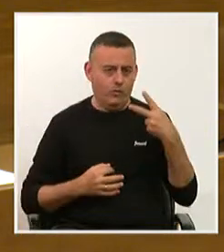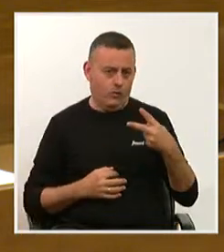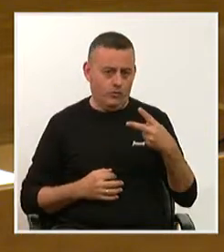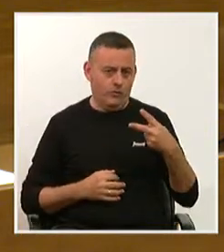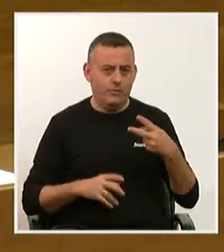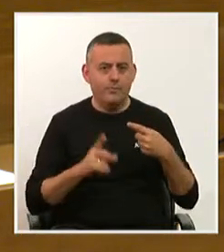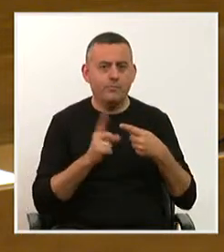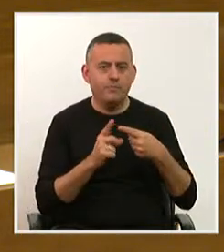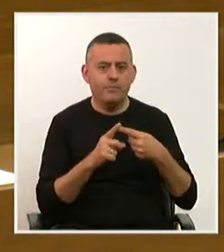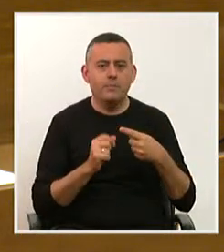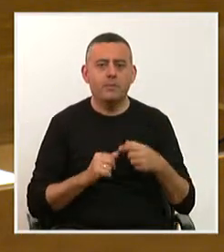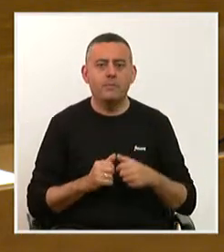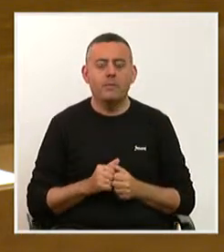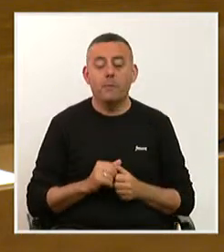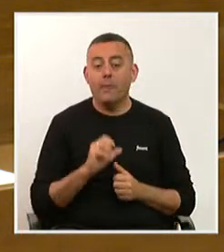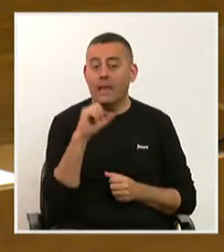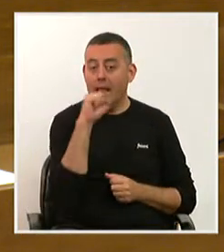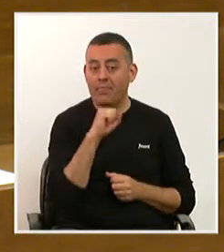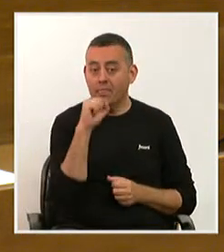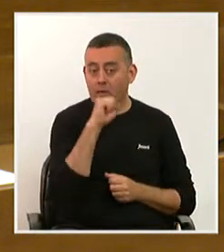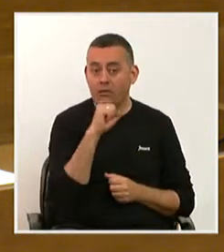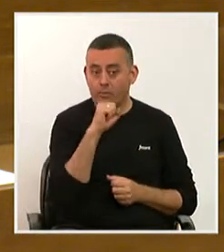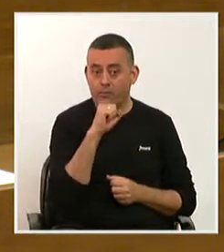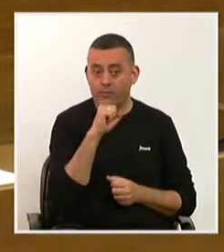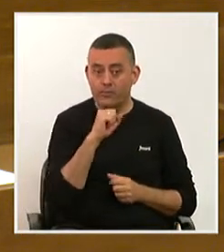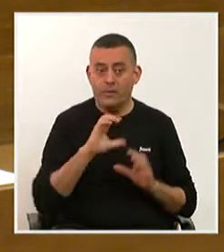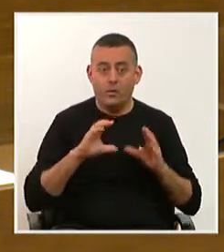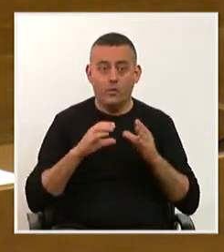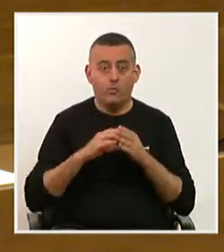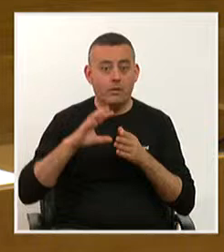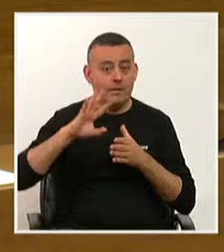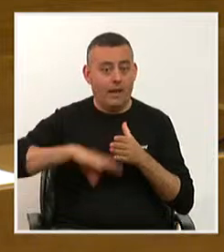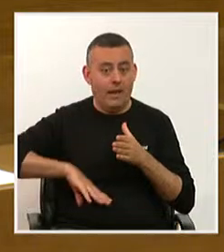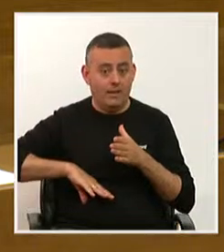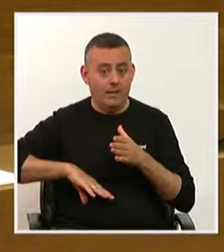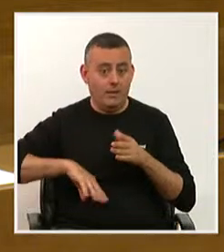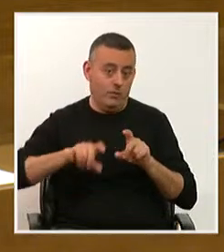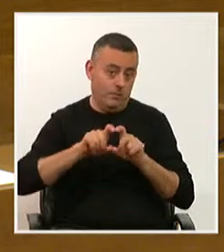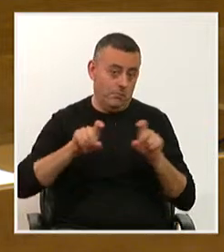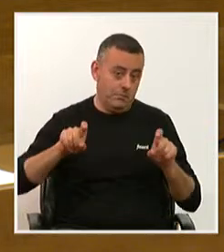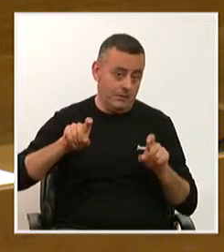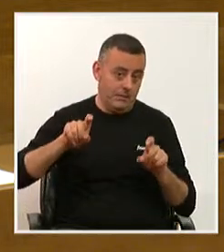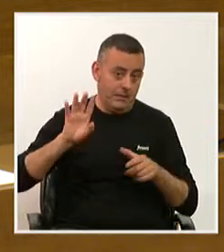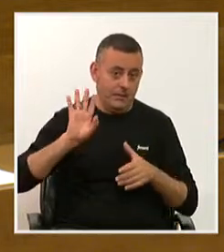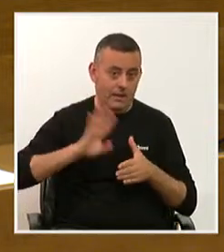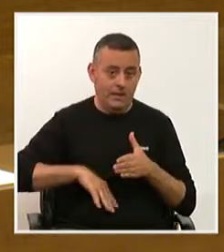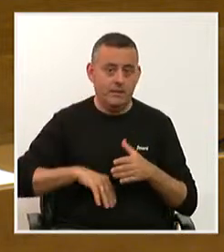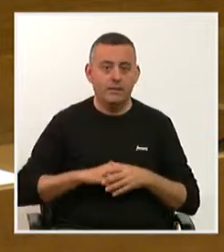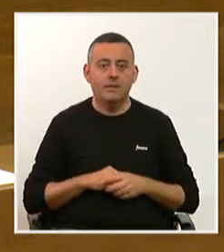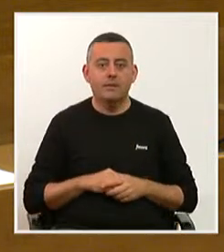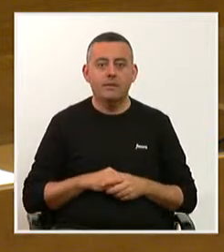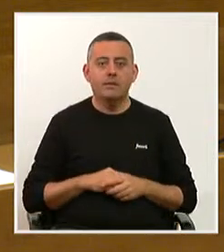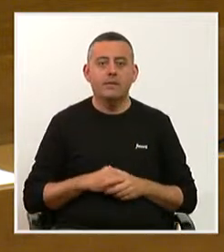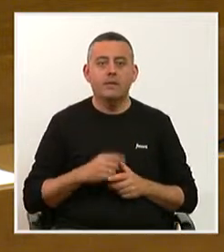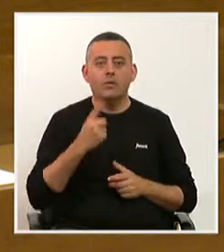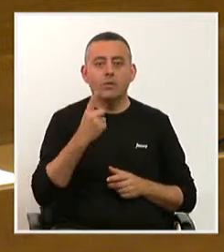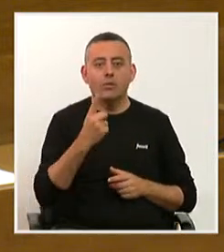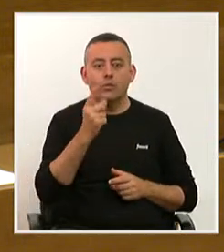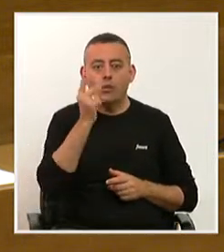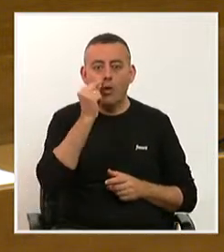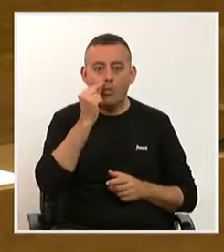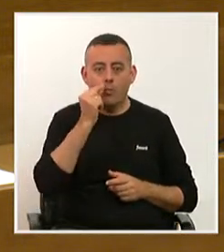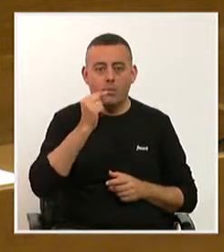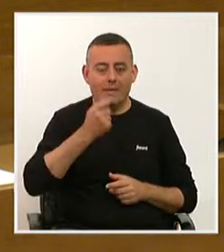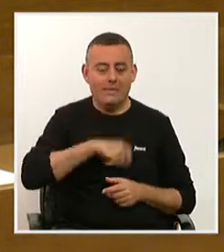que uar una can de gr catalá de una empresa catalana hay un hombre en España que lo hace todo ved